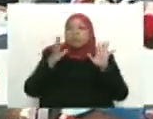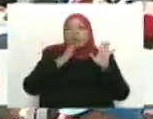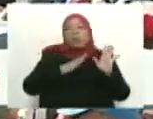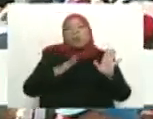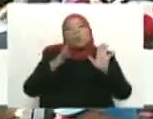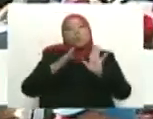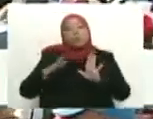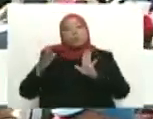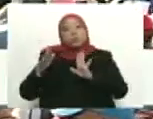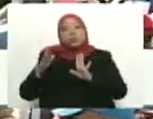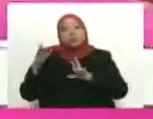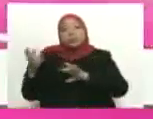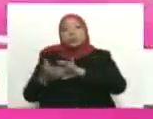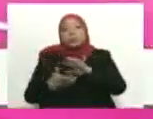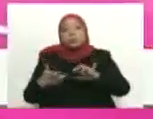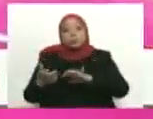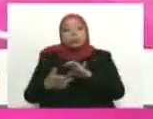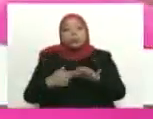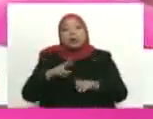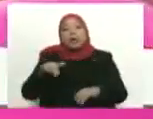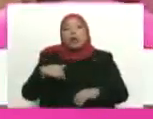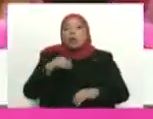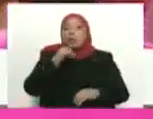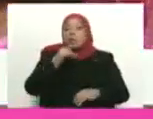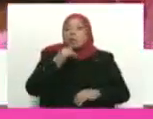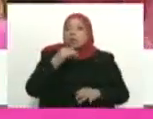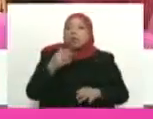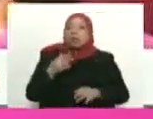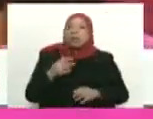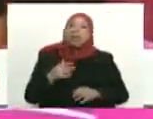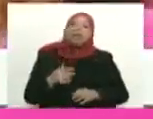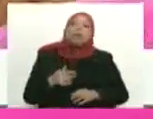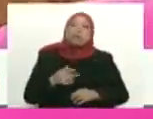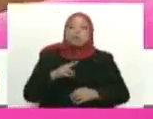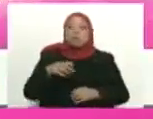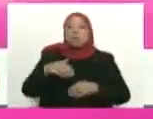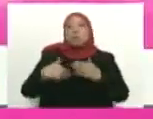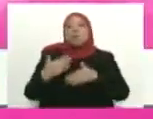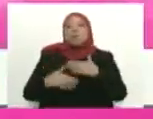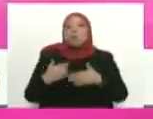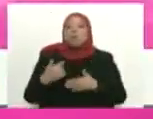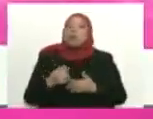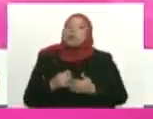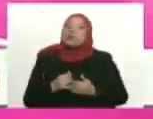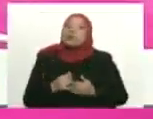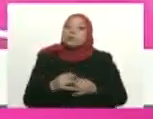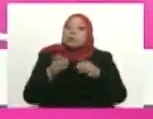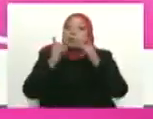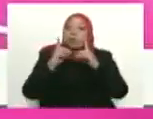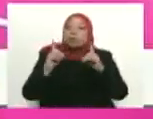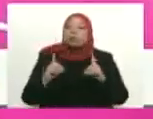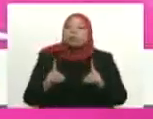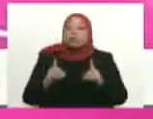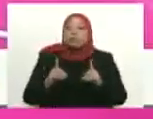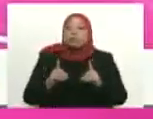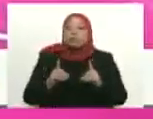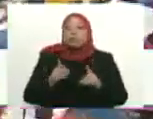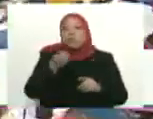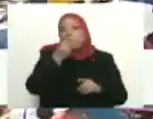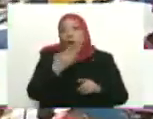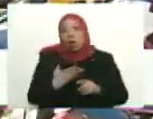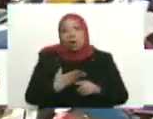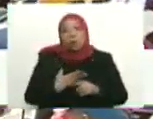Argumentos para rebatir cualquier cosa que ellos digan, cualquier cosa que pongan en la mesa. Por eso decimos que ni por las